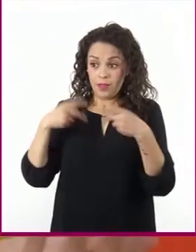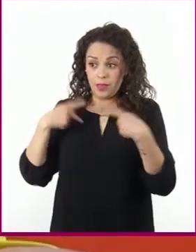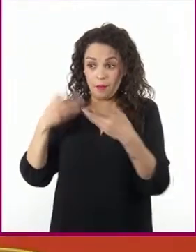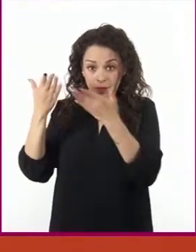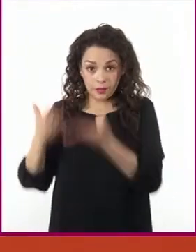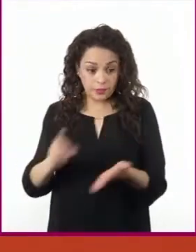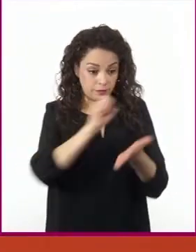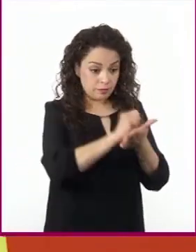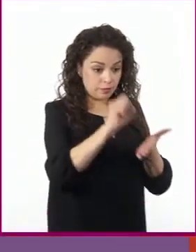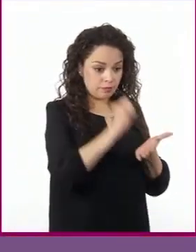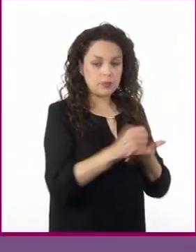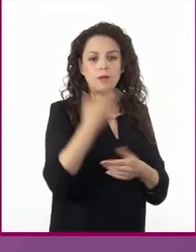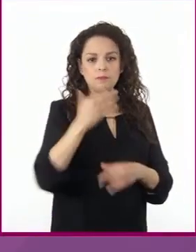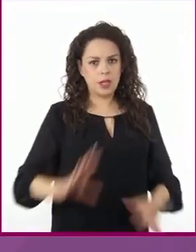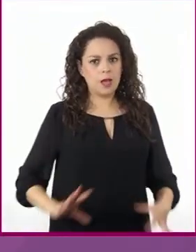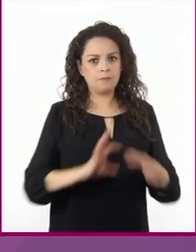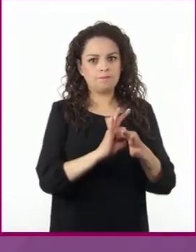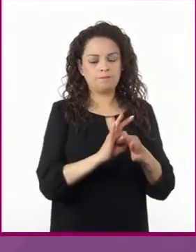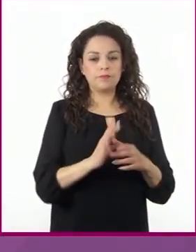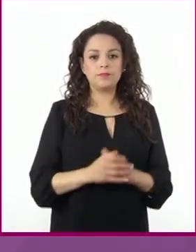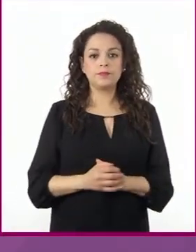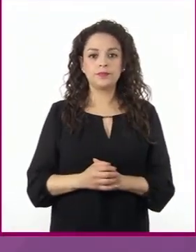personaje sea acorde.